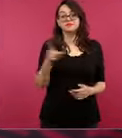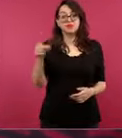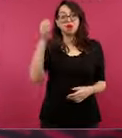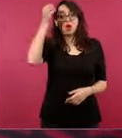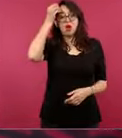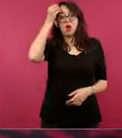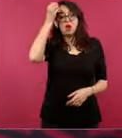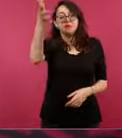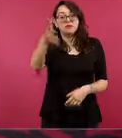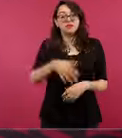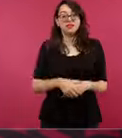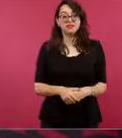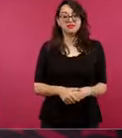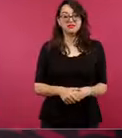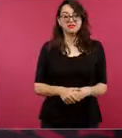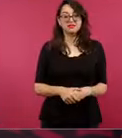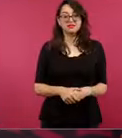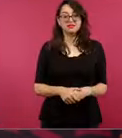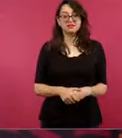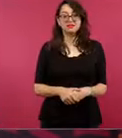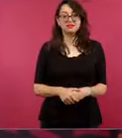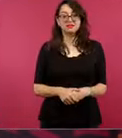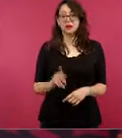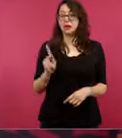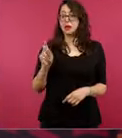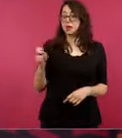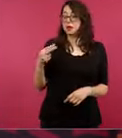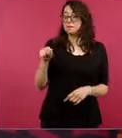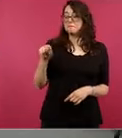¿cómo compró ese avión que es de este tamaño?